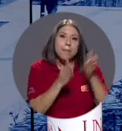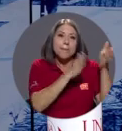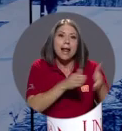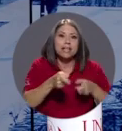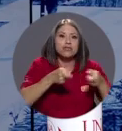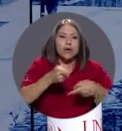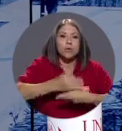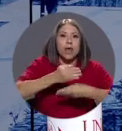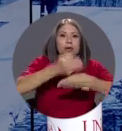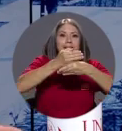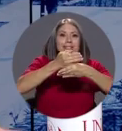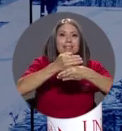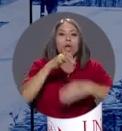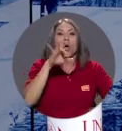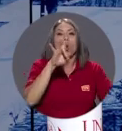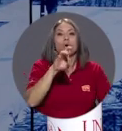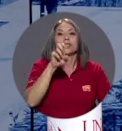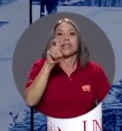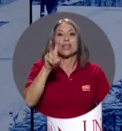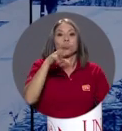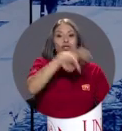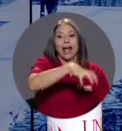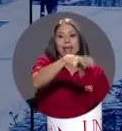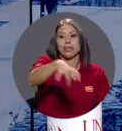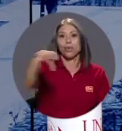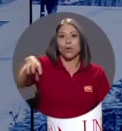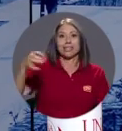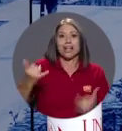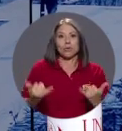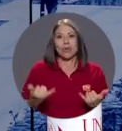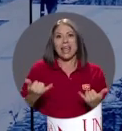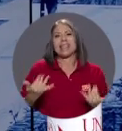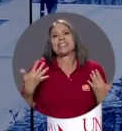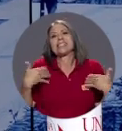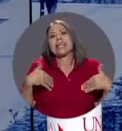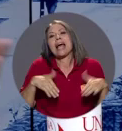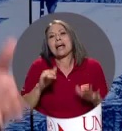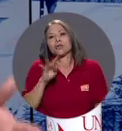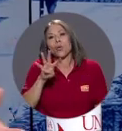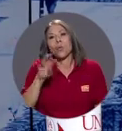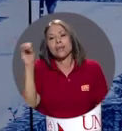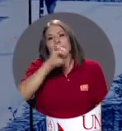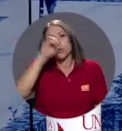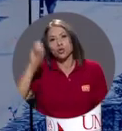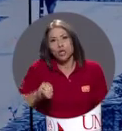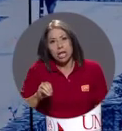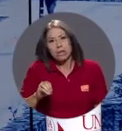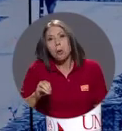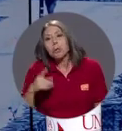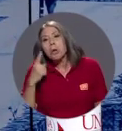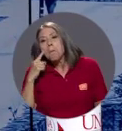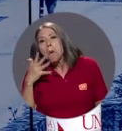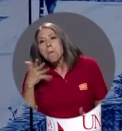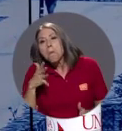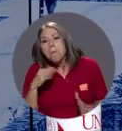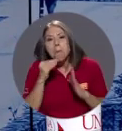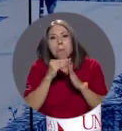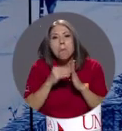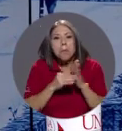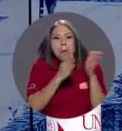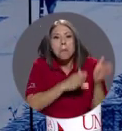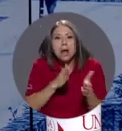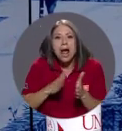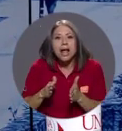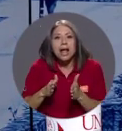reguladores. Y de 82 cantones que tenemos en la actualidad, si acaso el 40% llega a tener algún indicio de